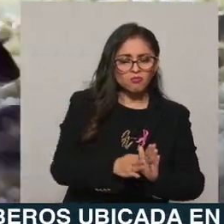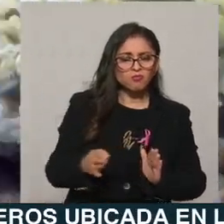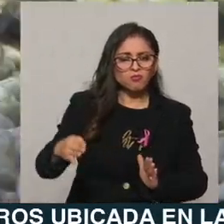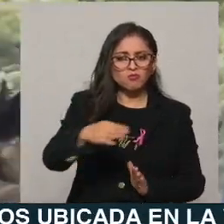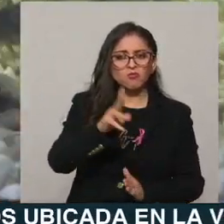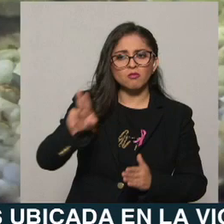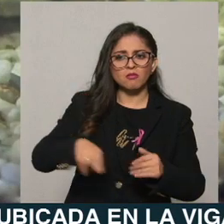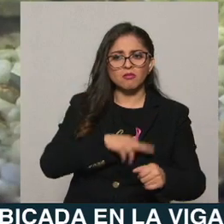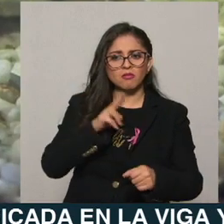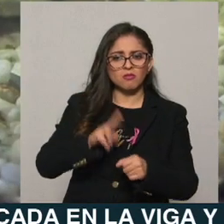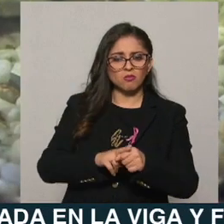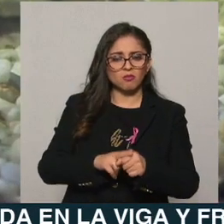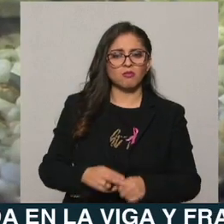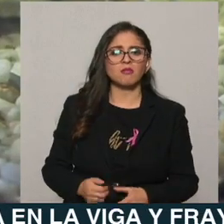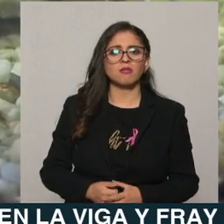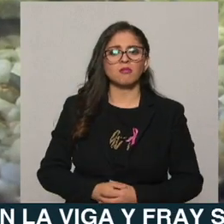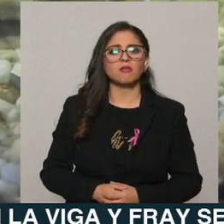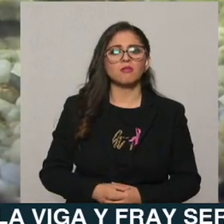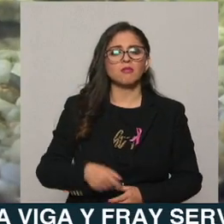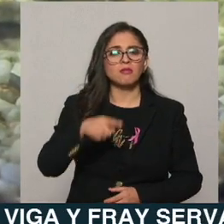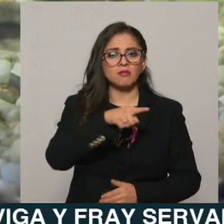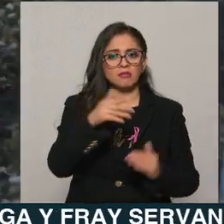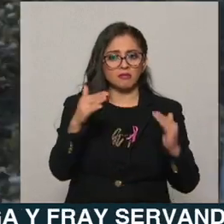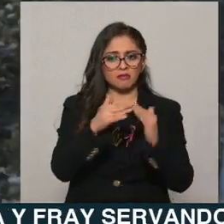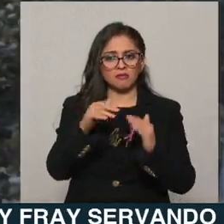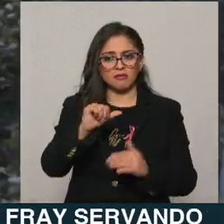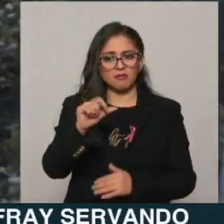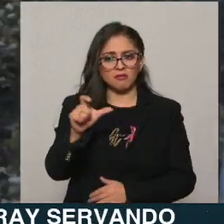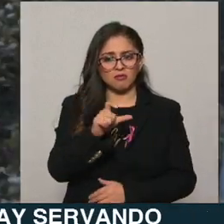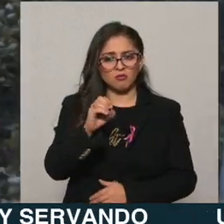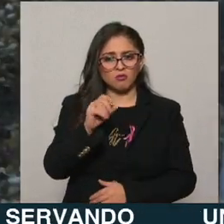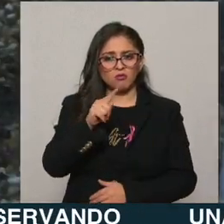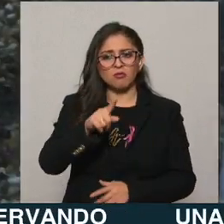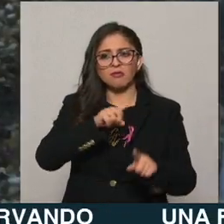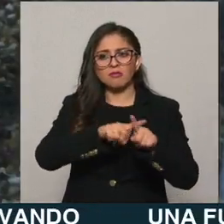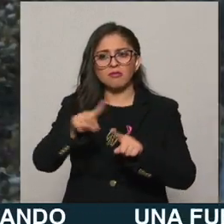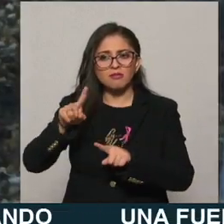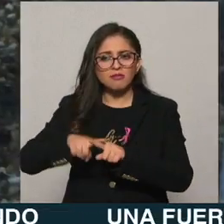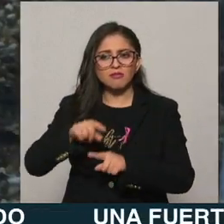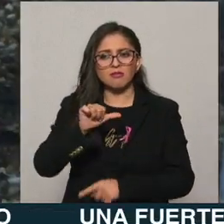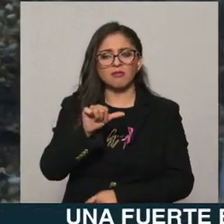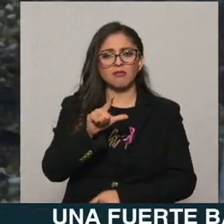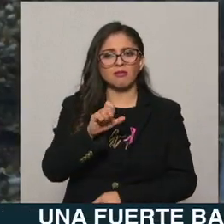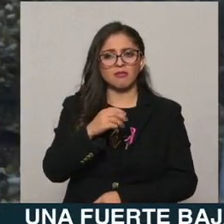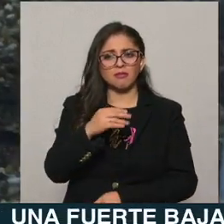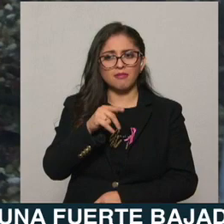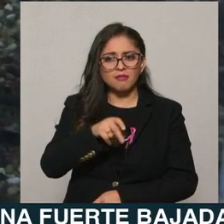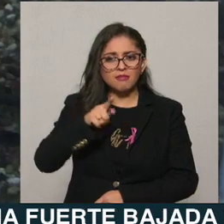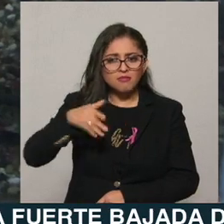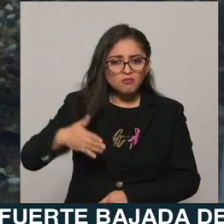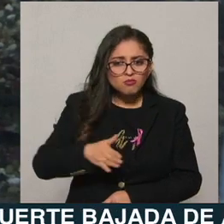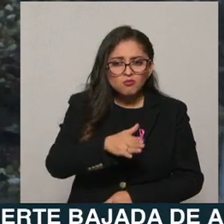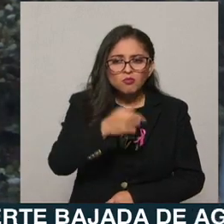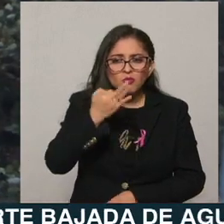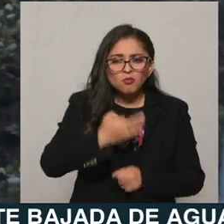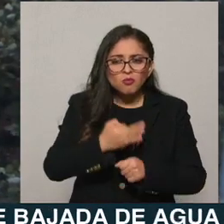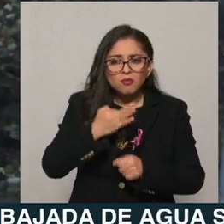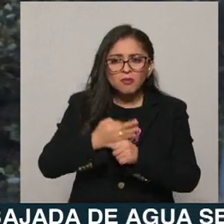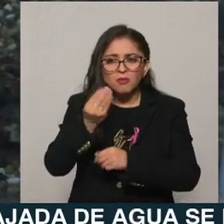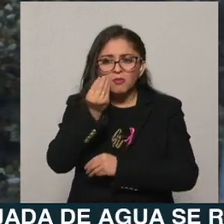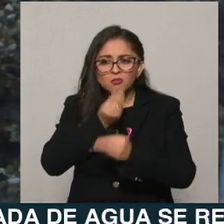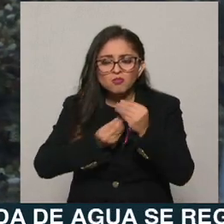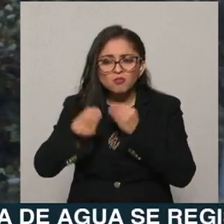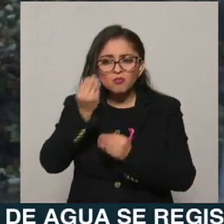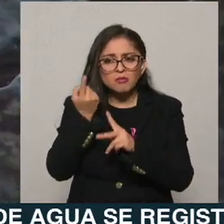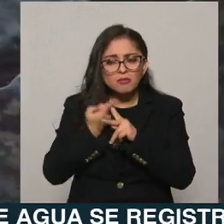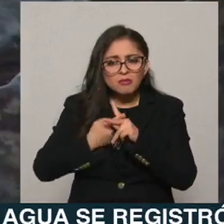su hábitat natural. En la casita de Axolotl, Jesús tiene miles de alevines, crías recién nacidas que empiezan a alimentarse.